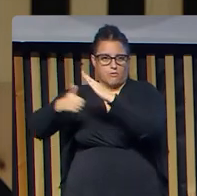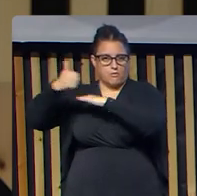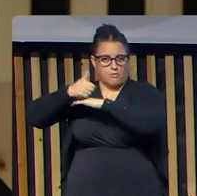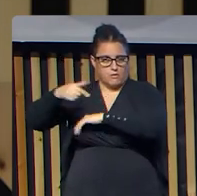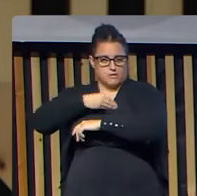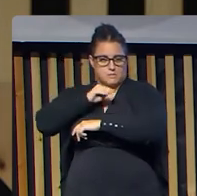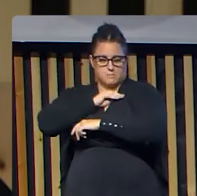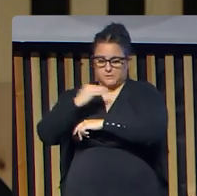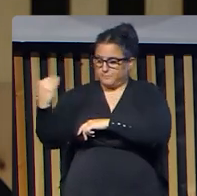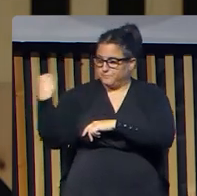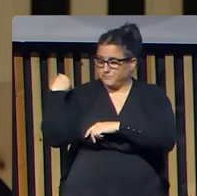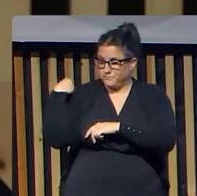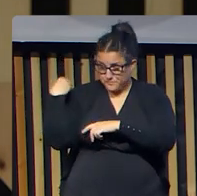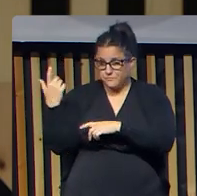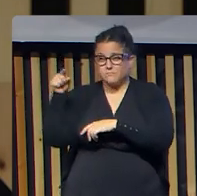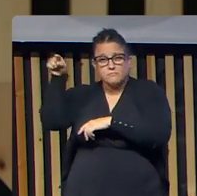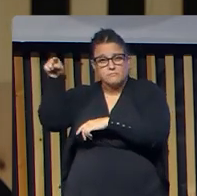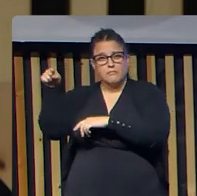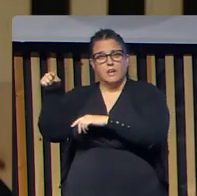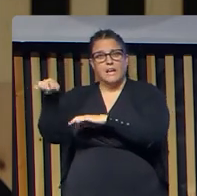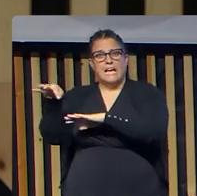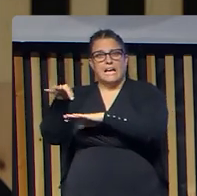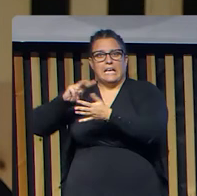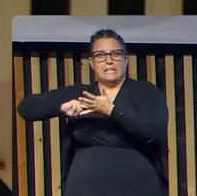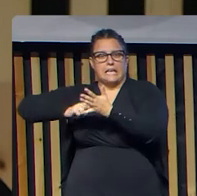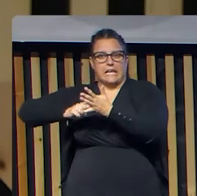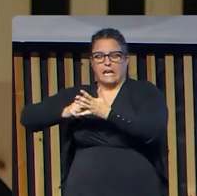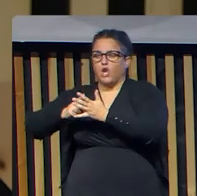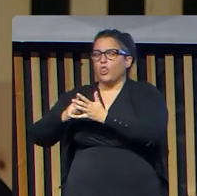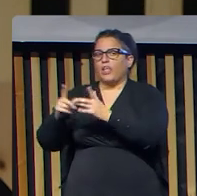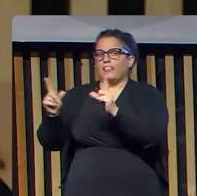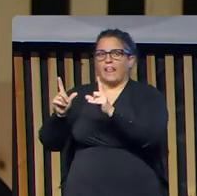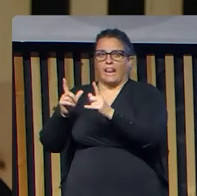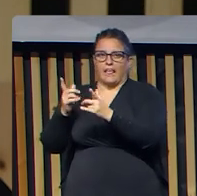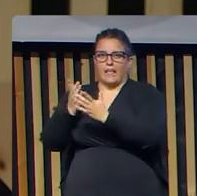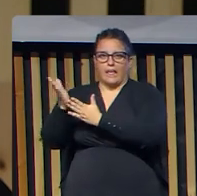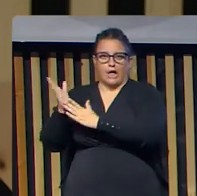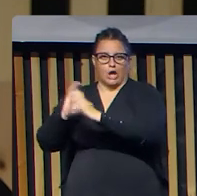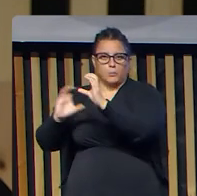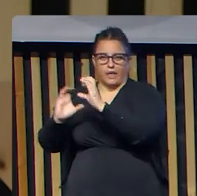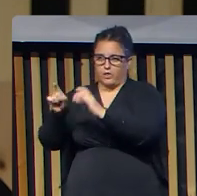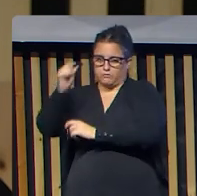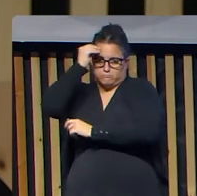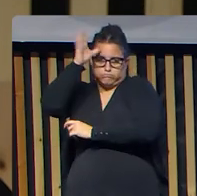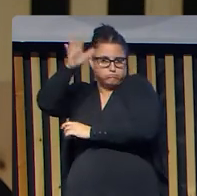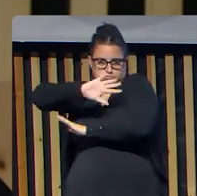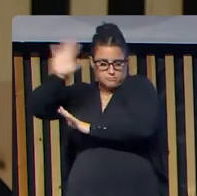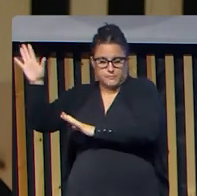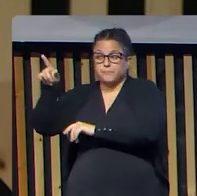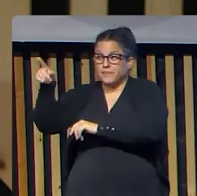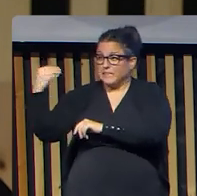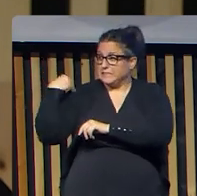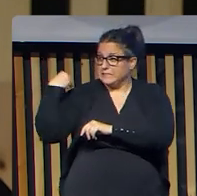decirlo me llaman porque una normativa que es la de cumplimiento obligado para los treinta y tantos